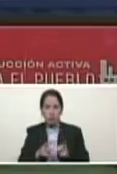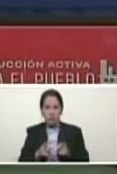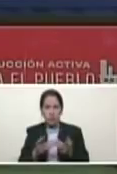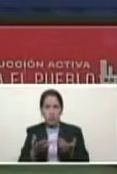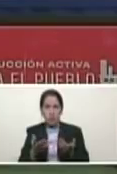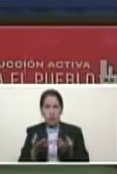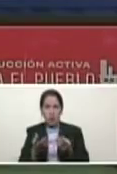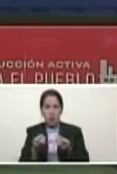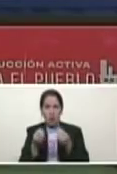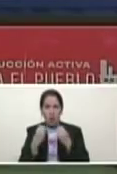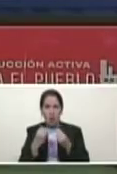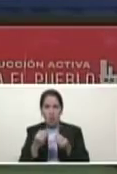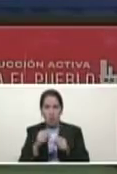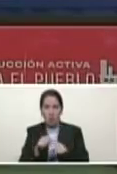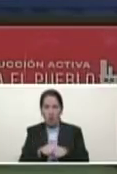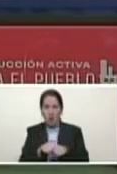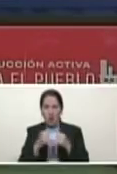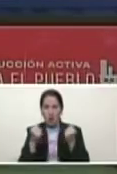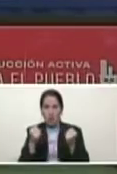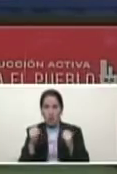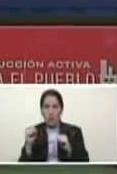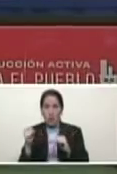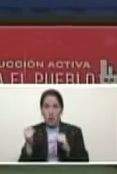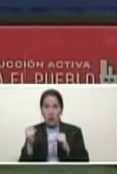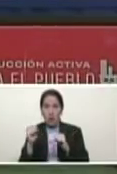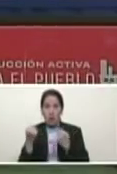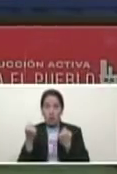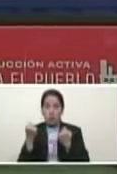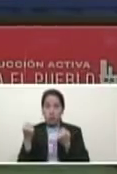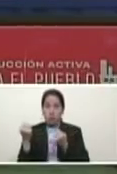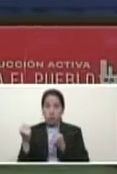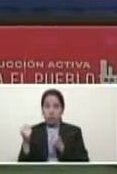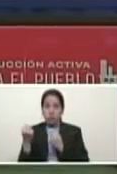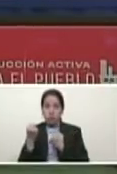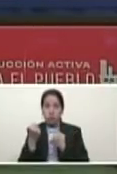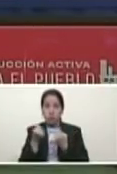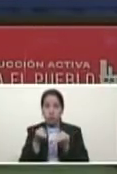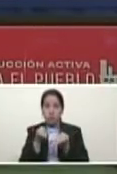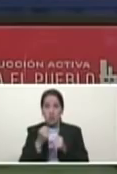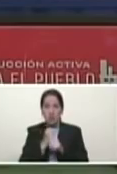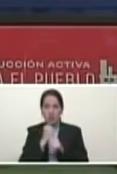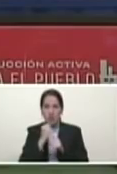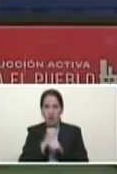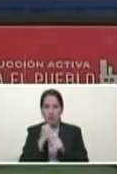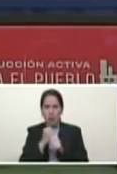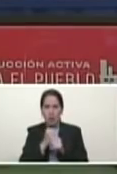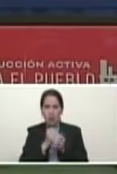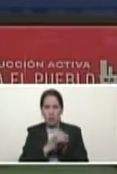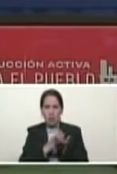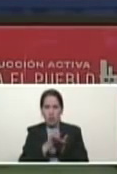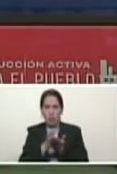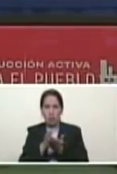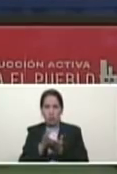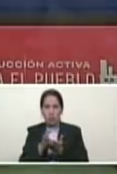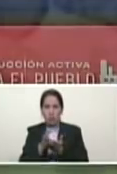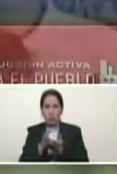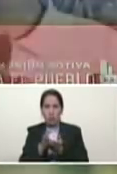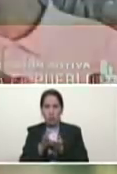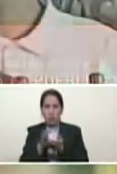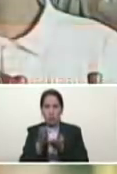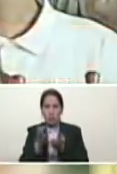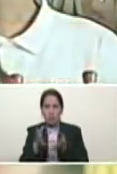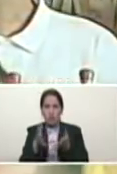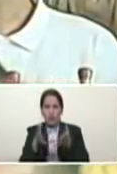la Venezuela que rompe el bloqueo a través del trabajo productivo, romper el bloqueo. Vencer el